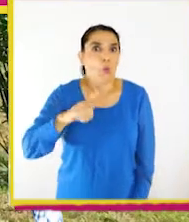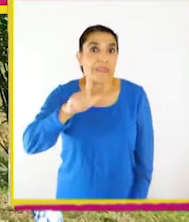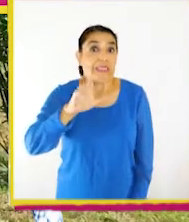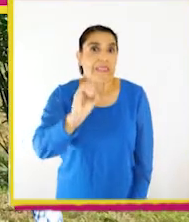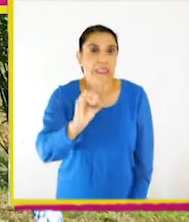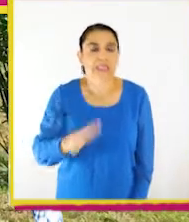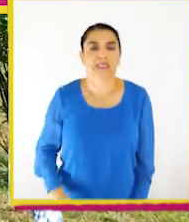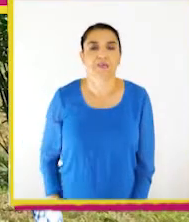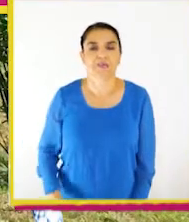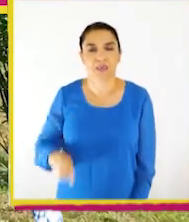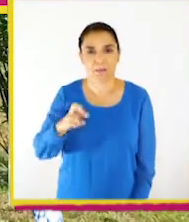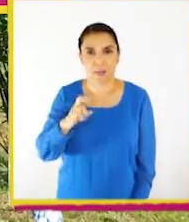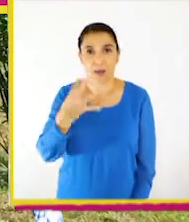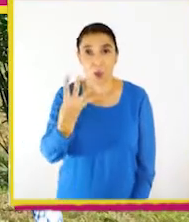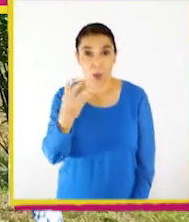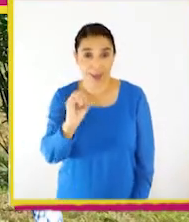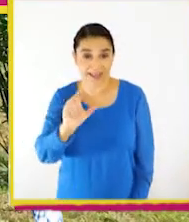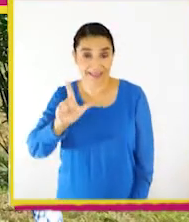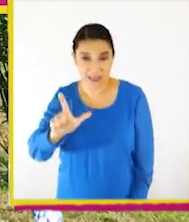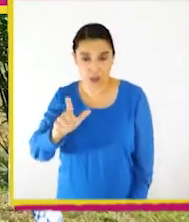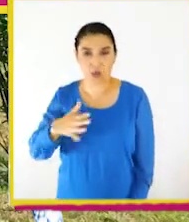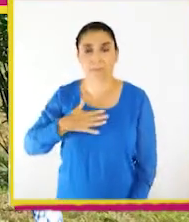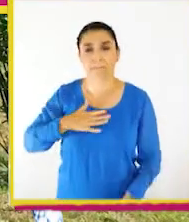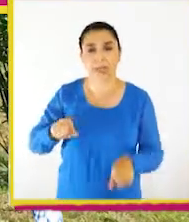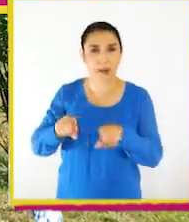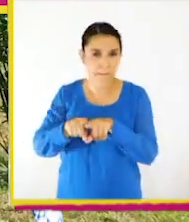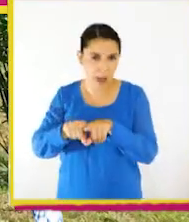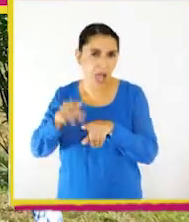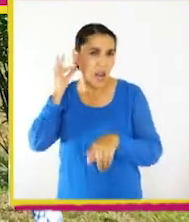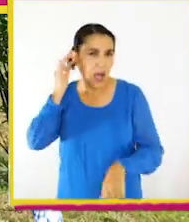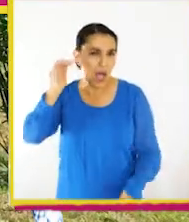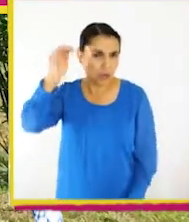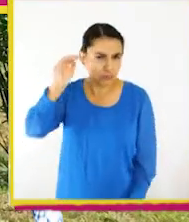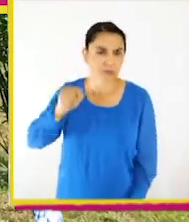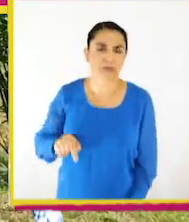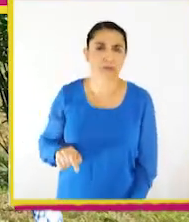¡70! Mi papá gasta 40 litros y mi hermana